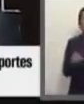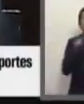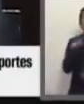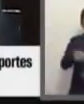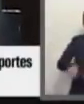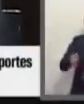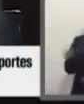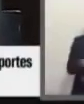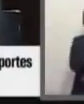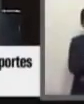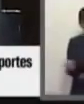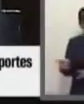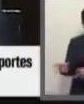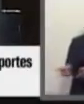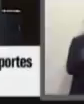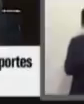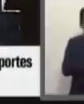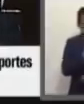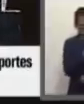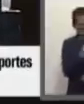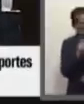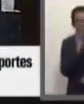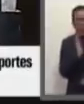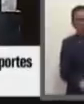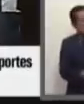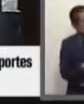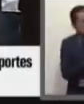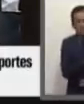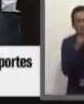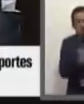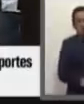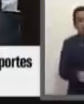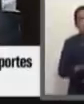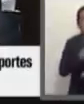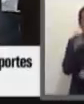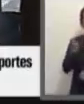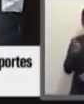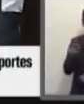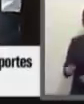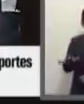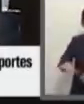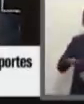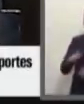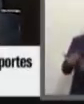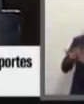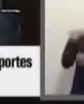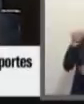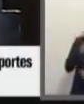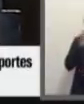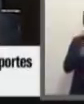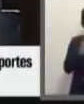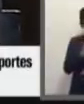son verdaderamente intolerables. Por eso el pueblo el 1 de julio los puso en el